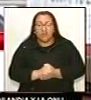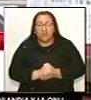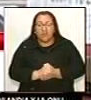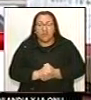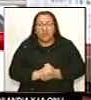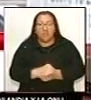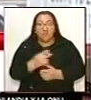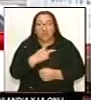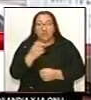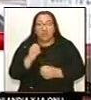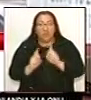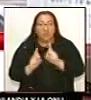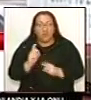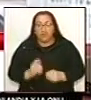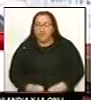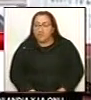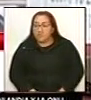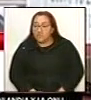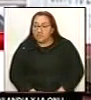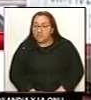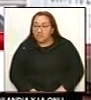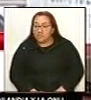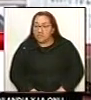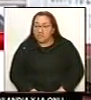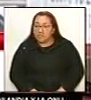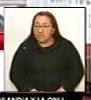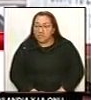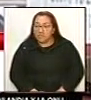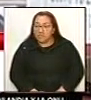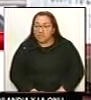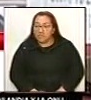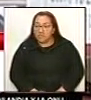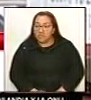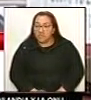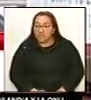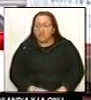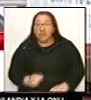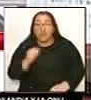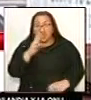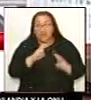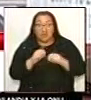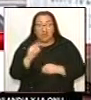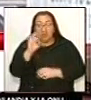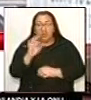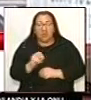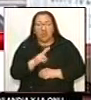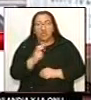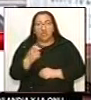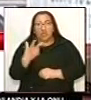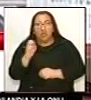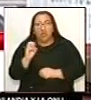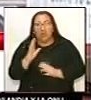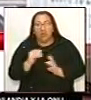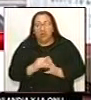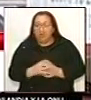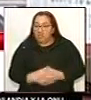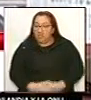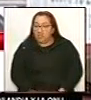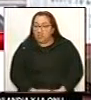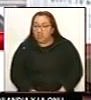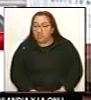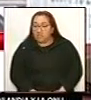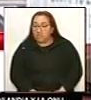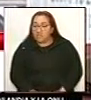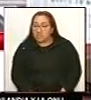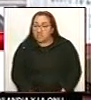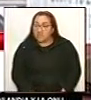211, pero si se revisa el monto es alrededor de 230 millones